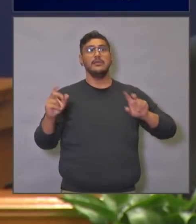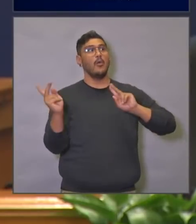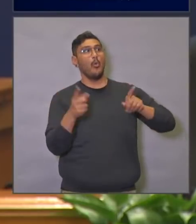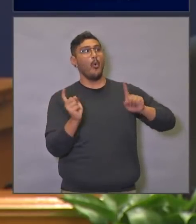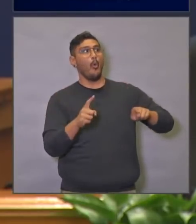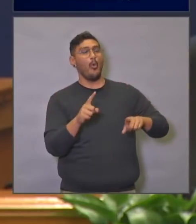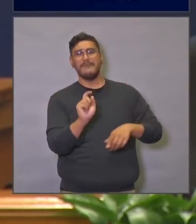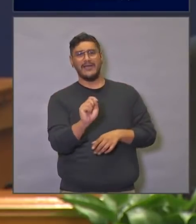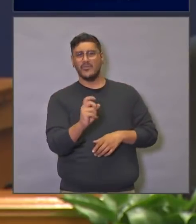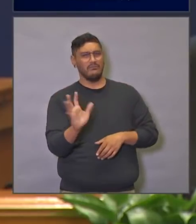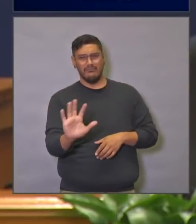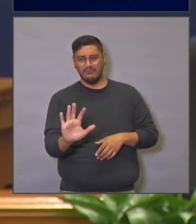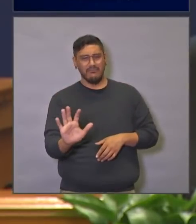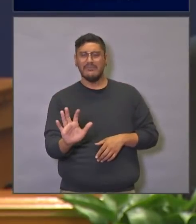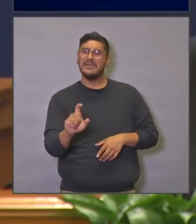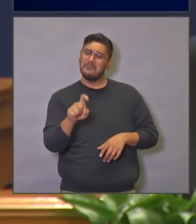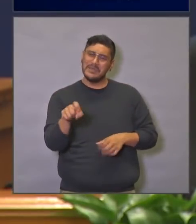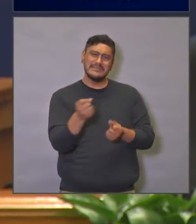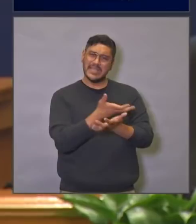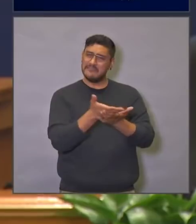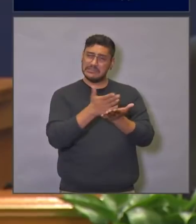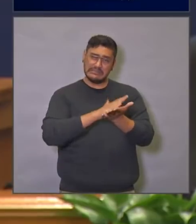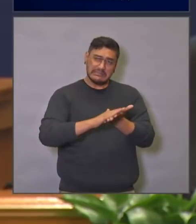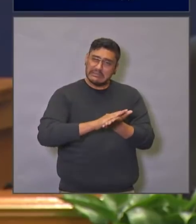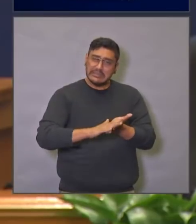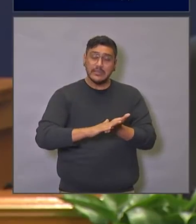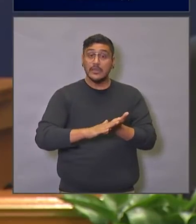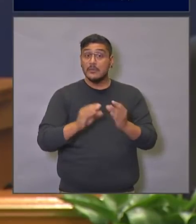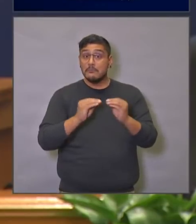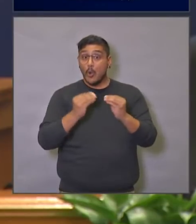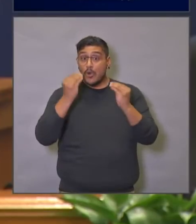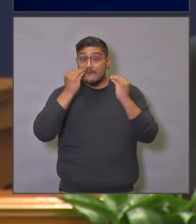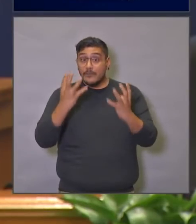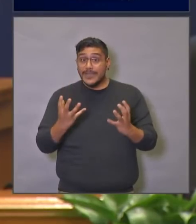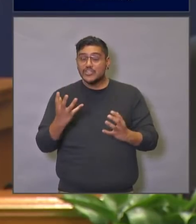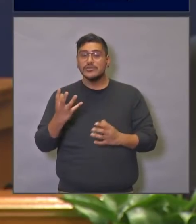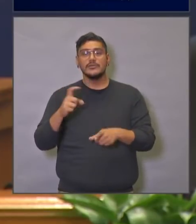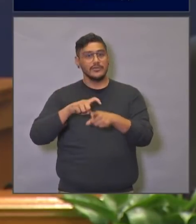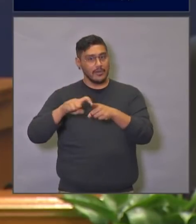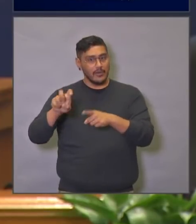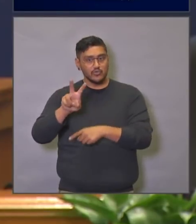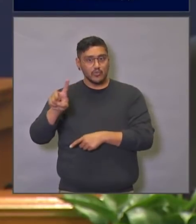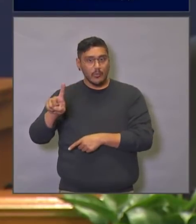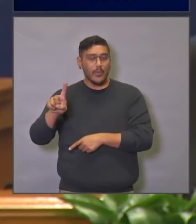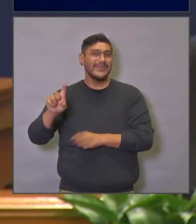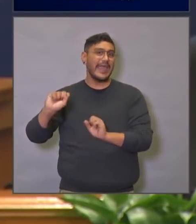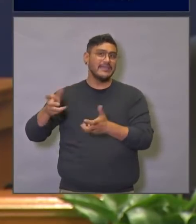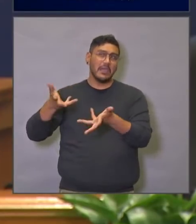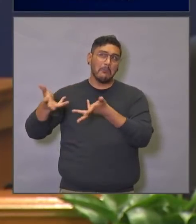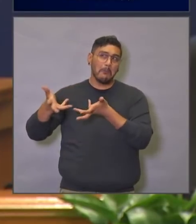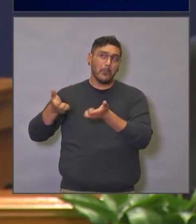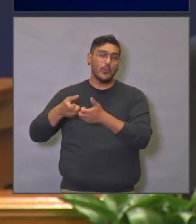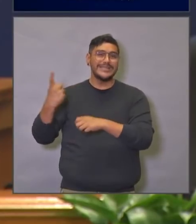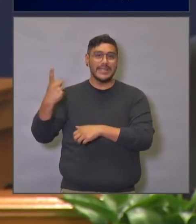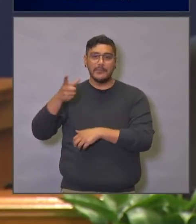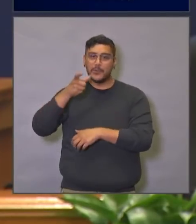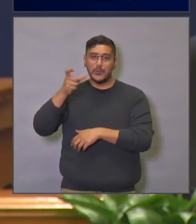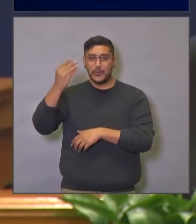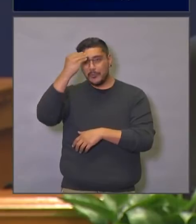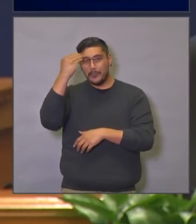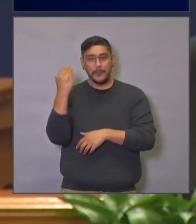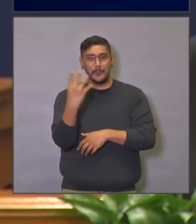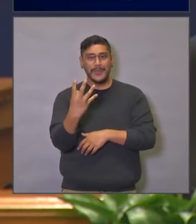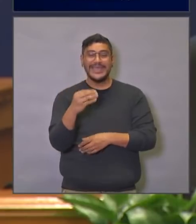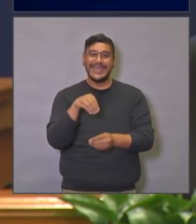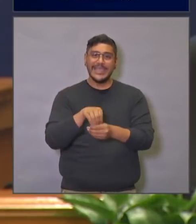muy limpio. Y si quieren más datos de esto, pueden ir al 211 hablando con personas que les pueden dar información en